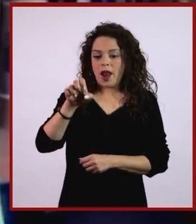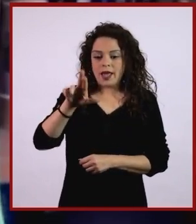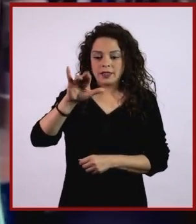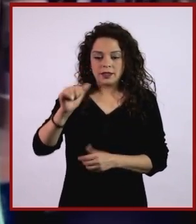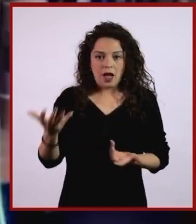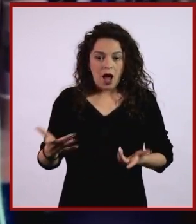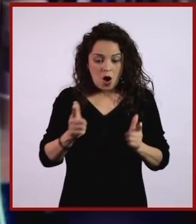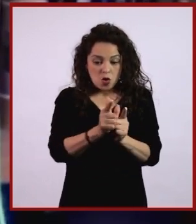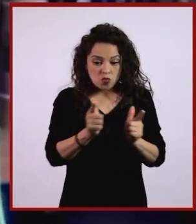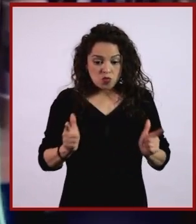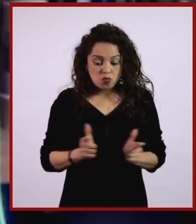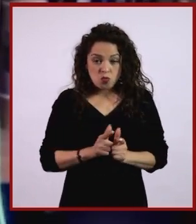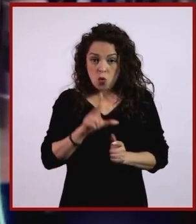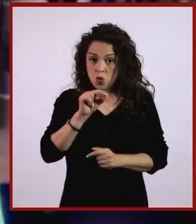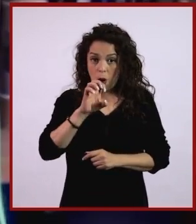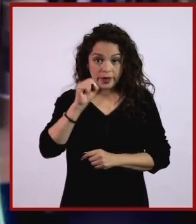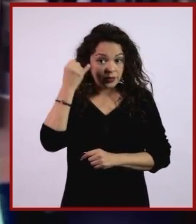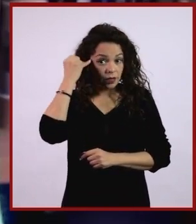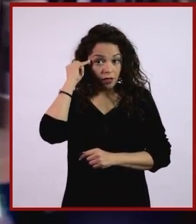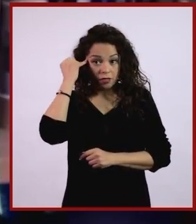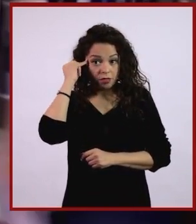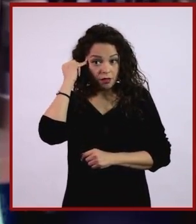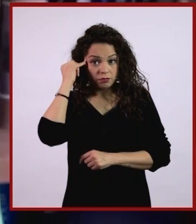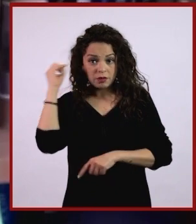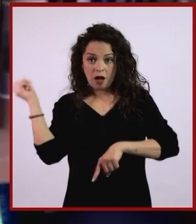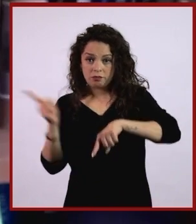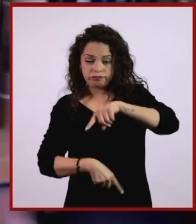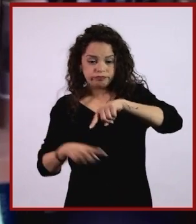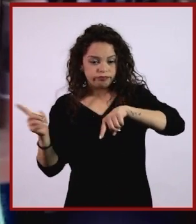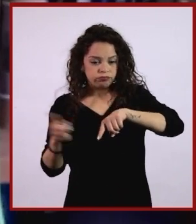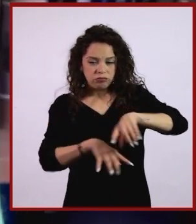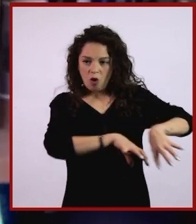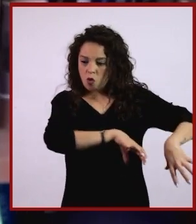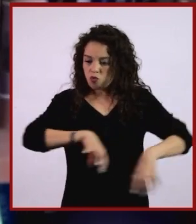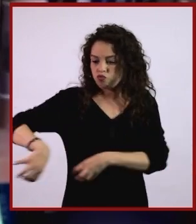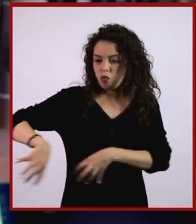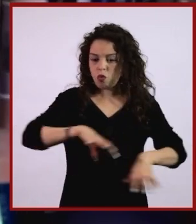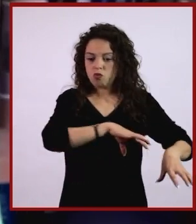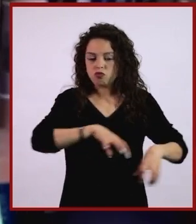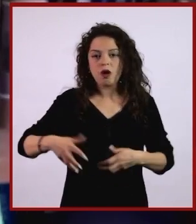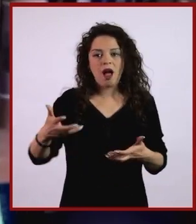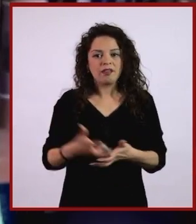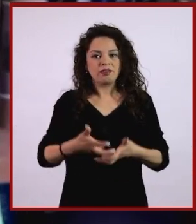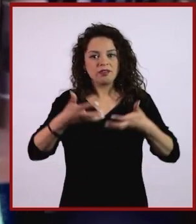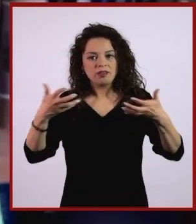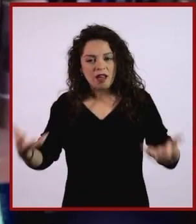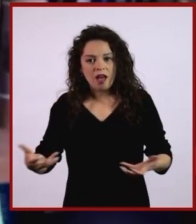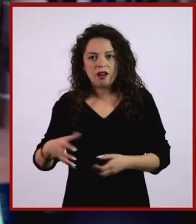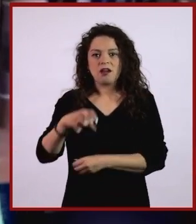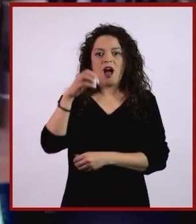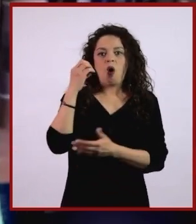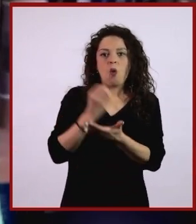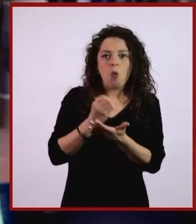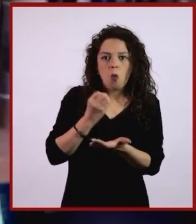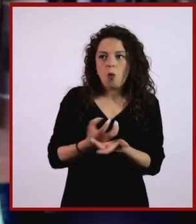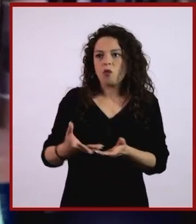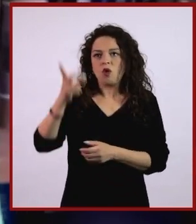luego en el siglo XIX y XX, los grupos no indígenas han despojado en muchas ocasiones territorios,